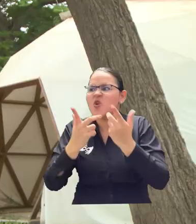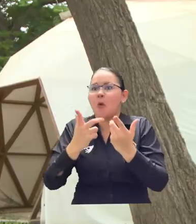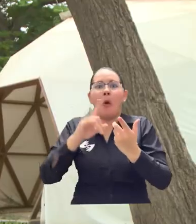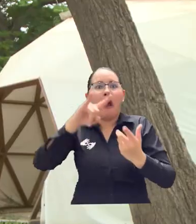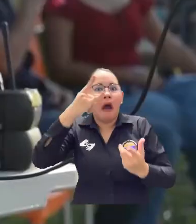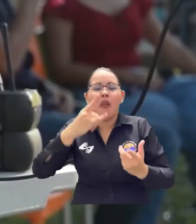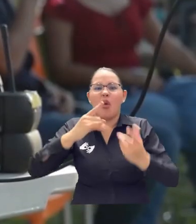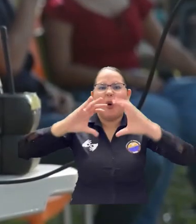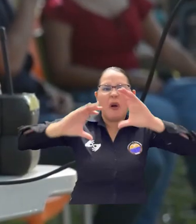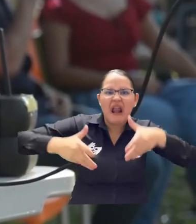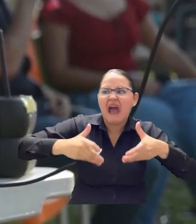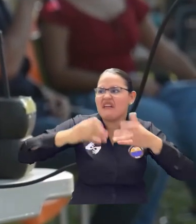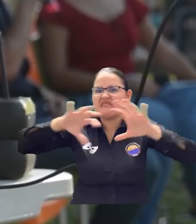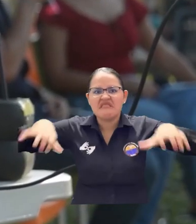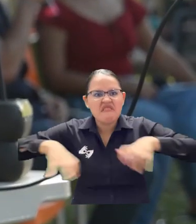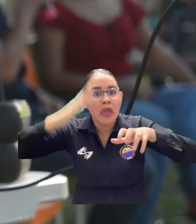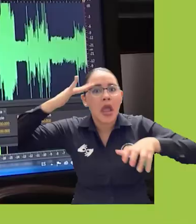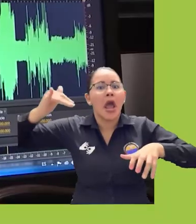académicas.